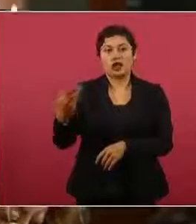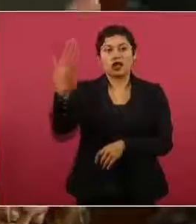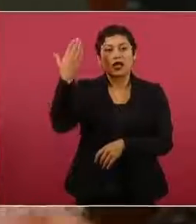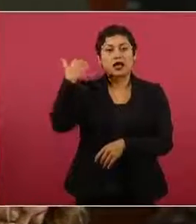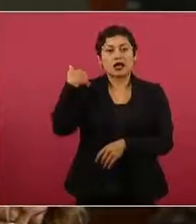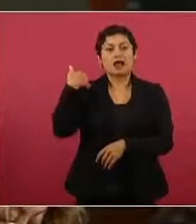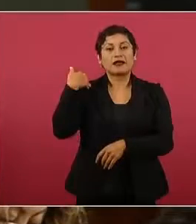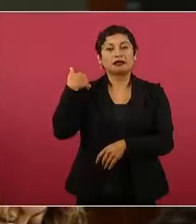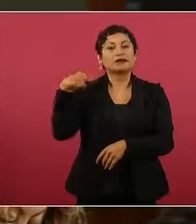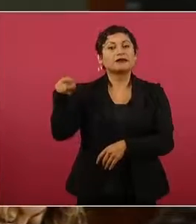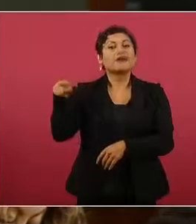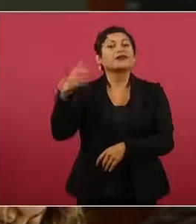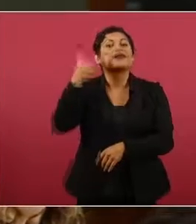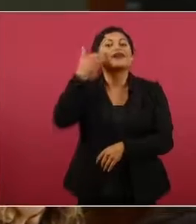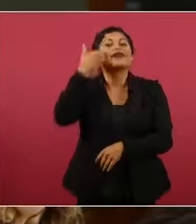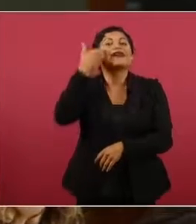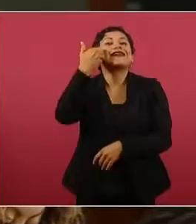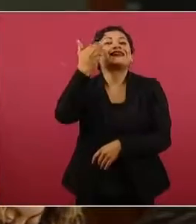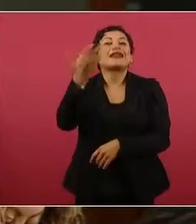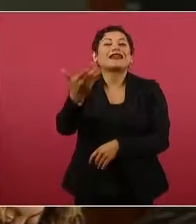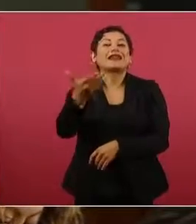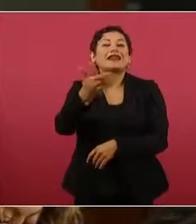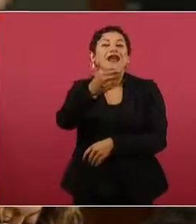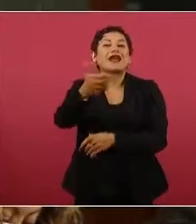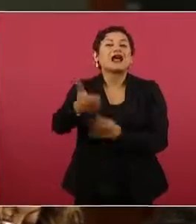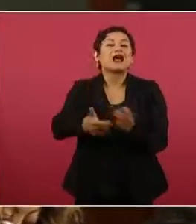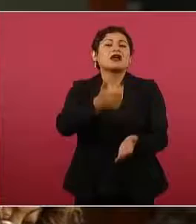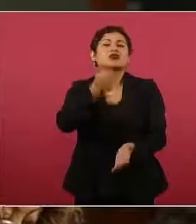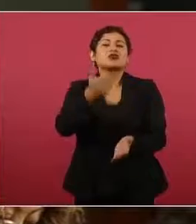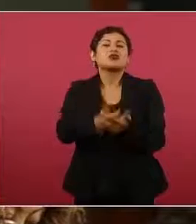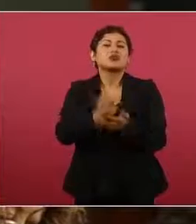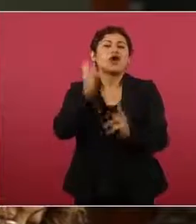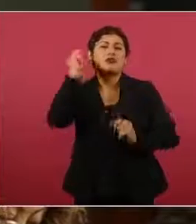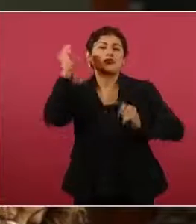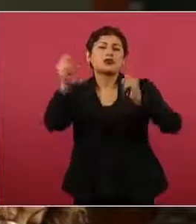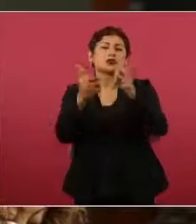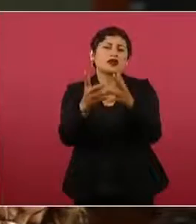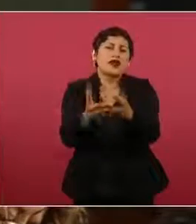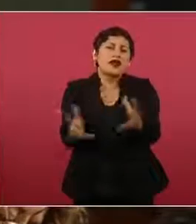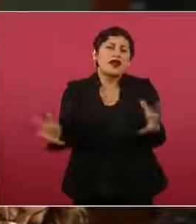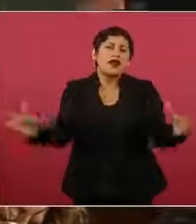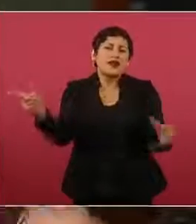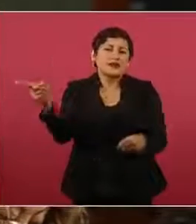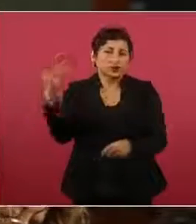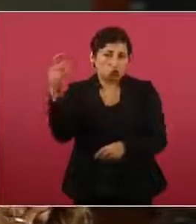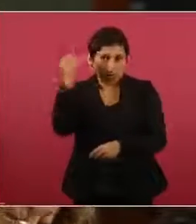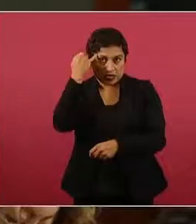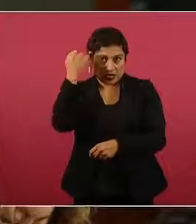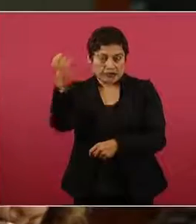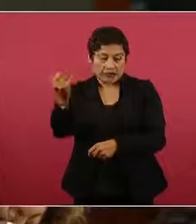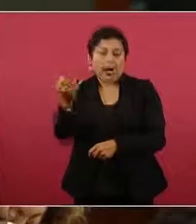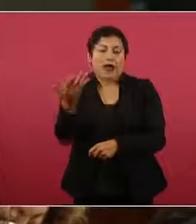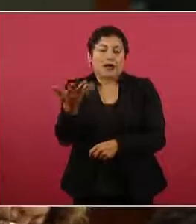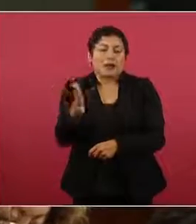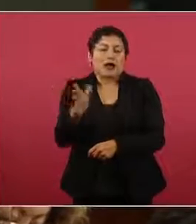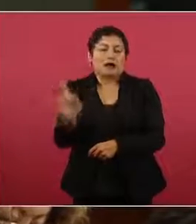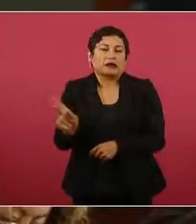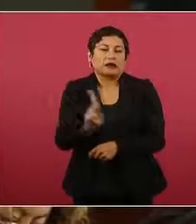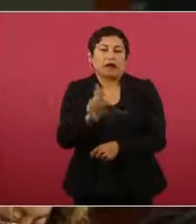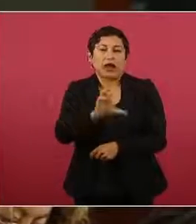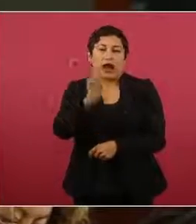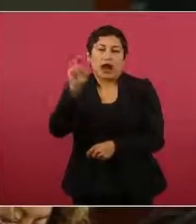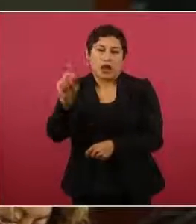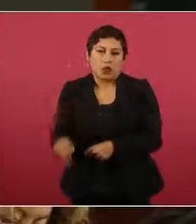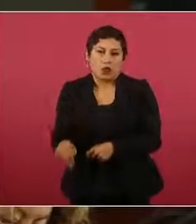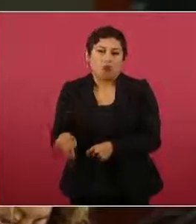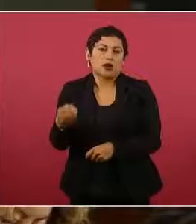ciudad turística parecida a Cancún y que fue un desastre y que se compraron a Toledo Corro, lo que usted ya nos